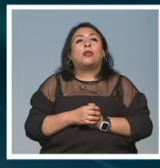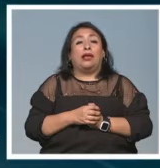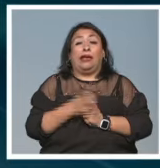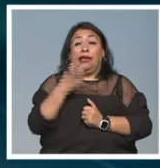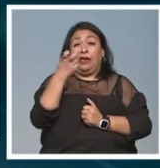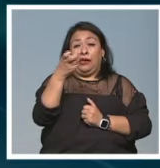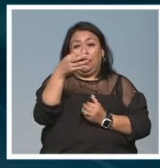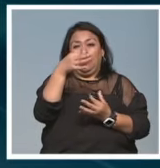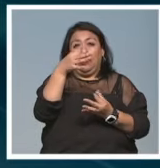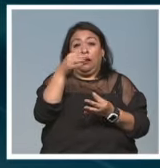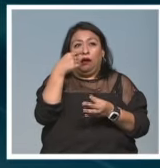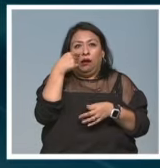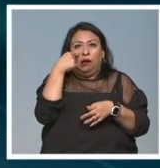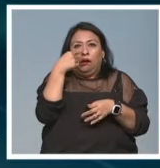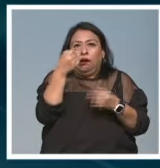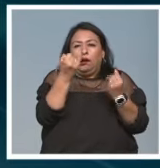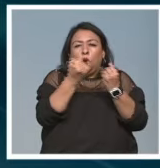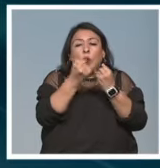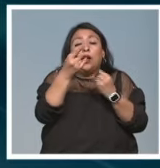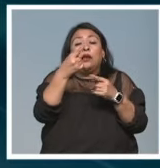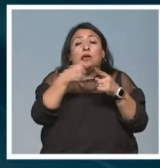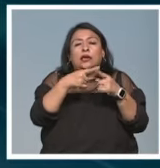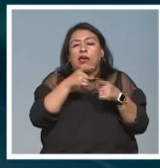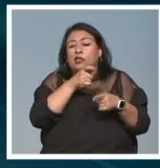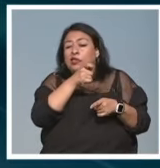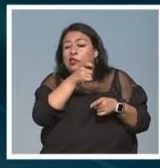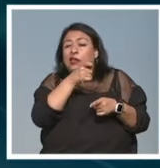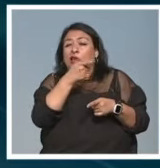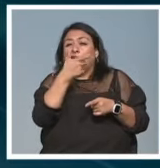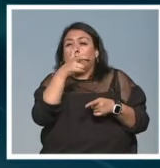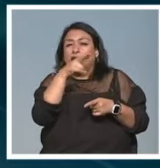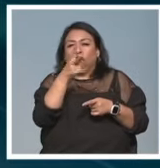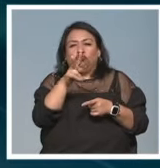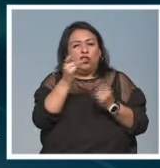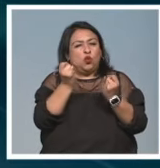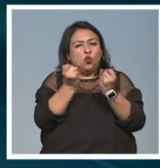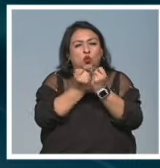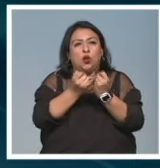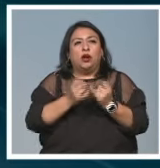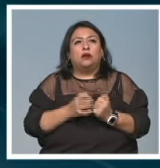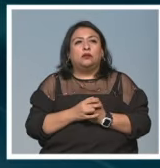Estas páginas tienen al acecho por igual a detectives y a gángsters.